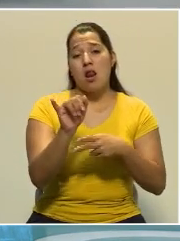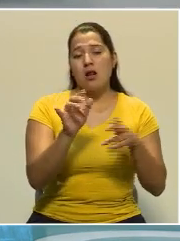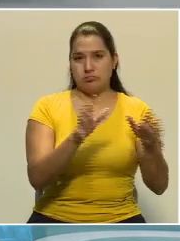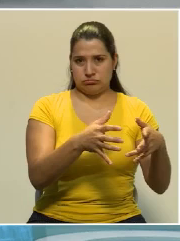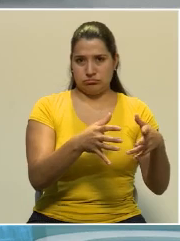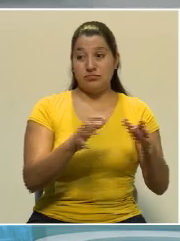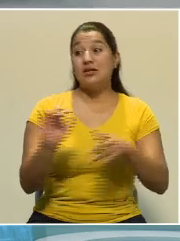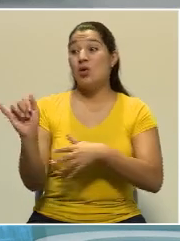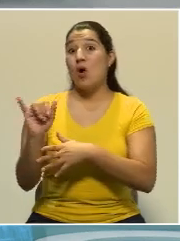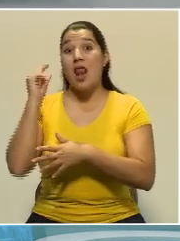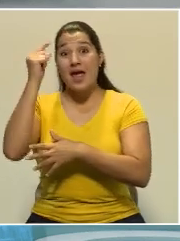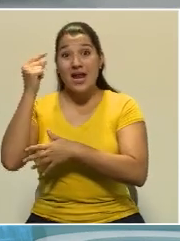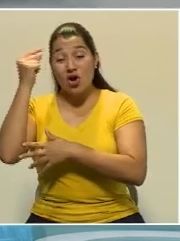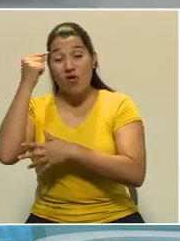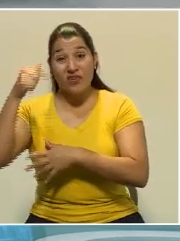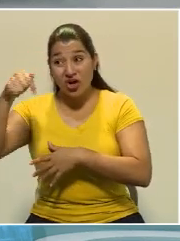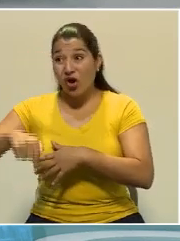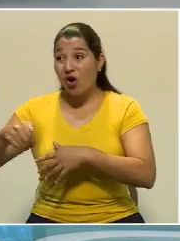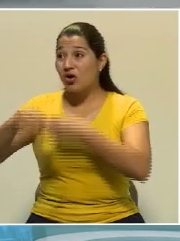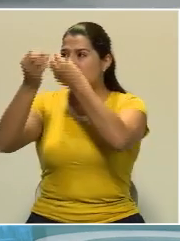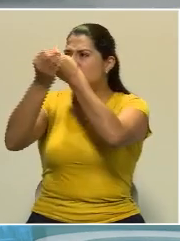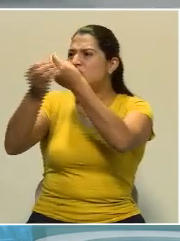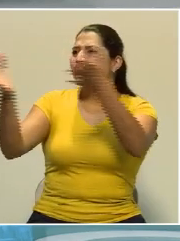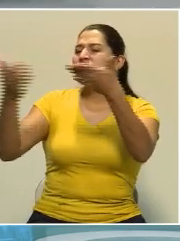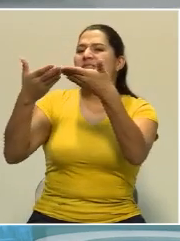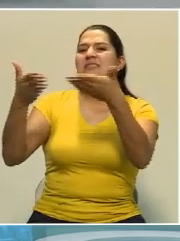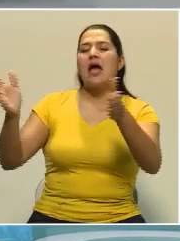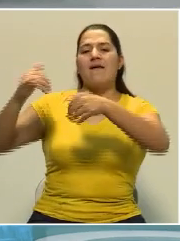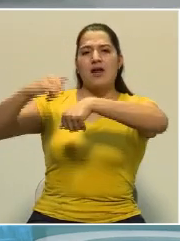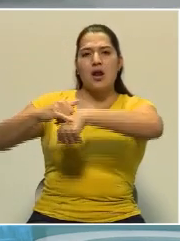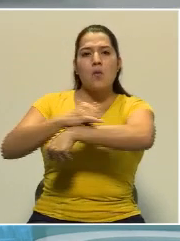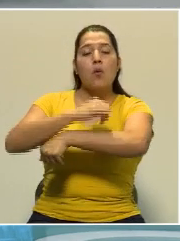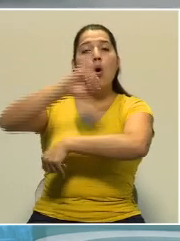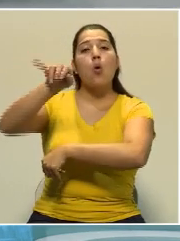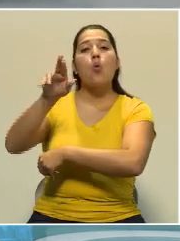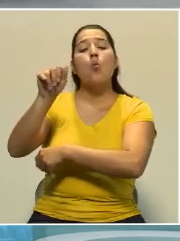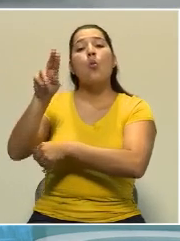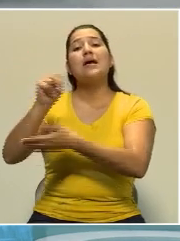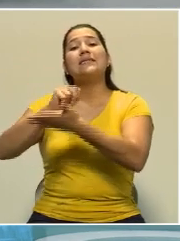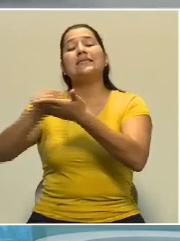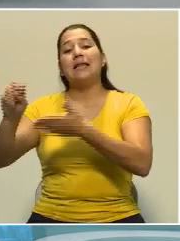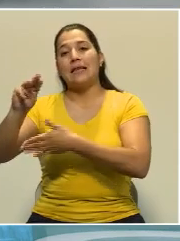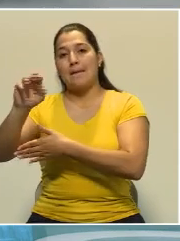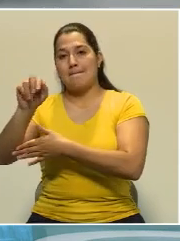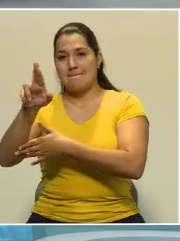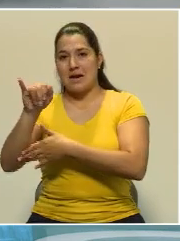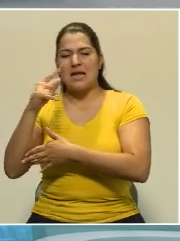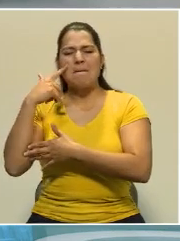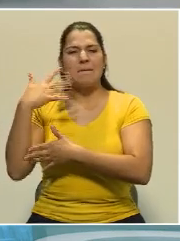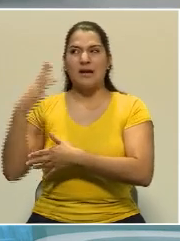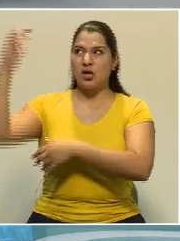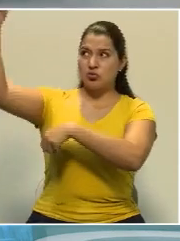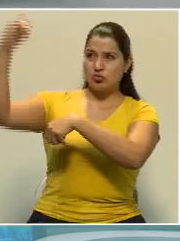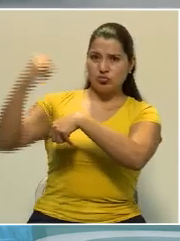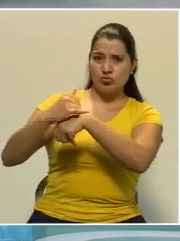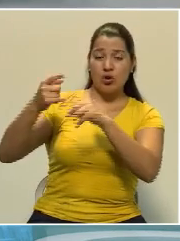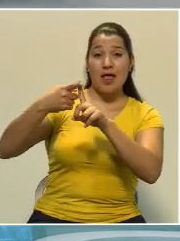del Aeropuerto Internacional Juan Santamaría para vuelos desde Europa, Canadá y el Reino